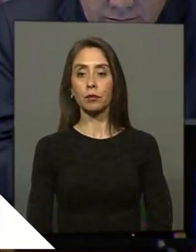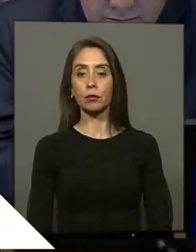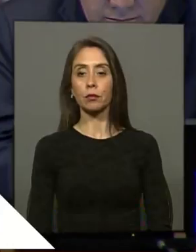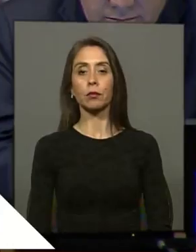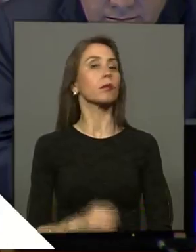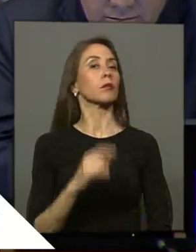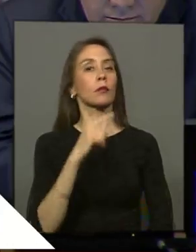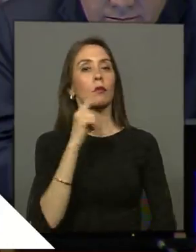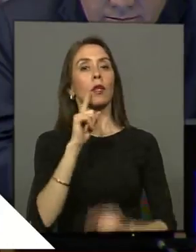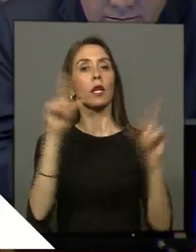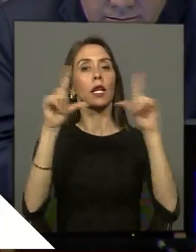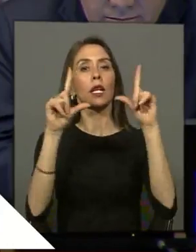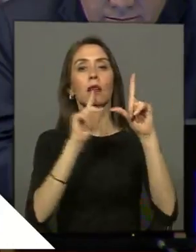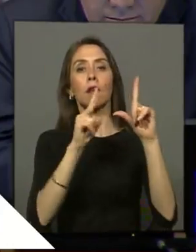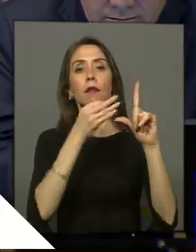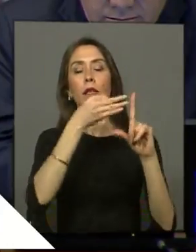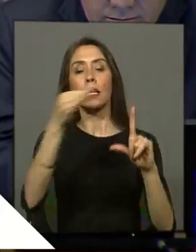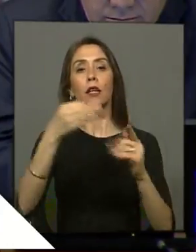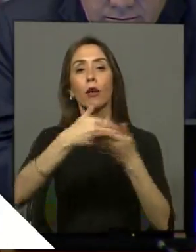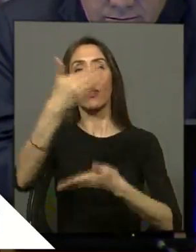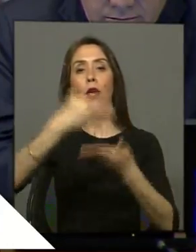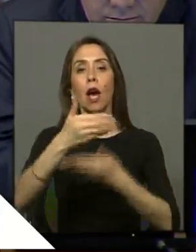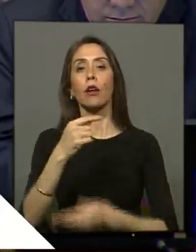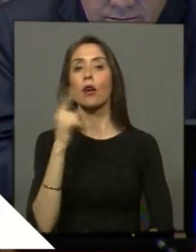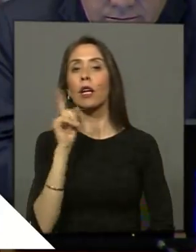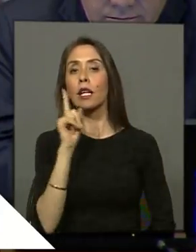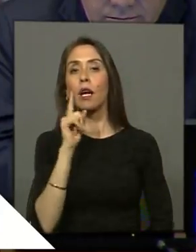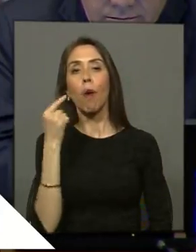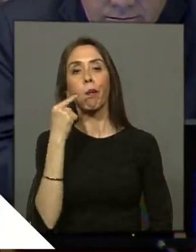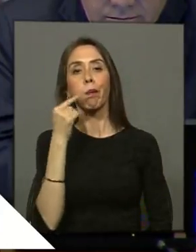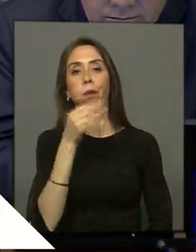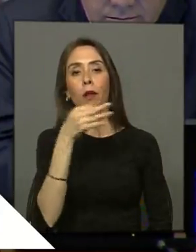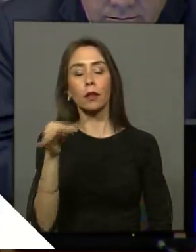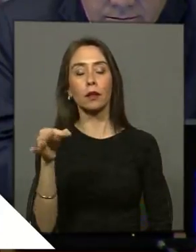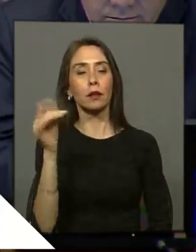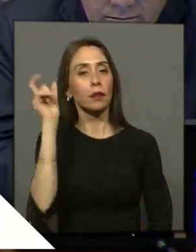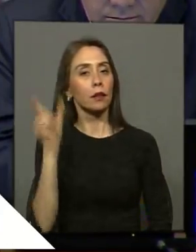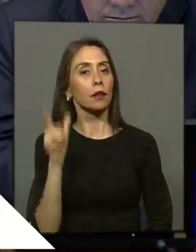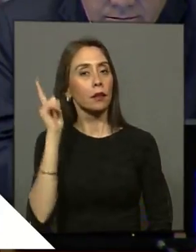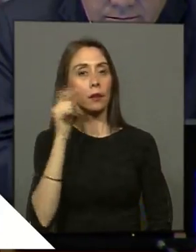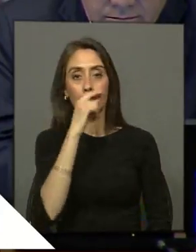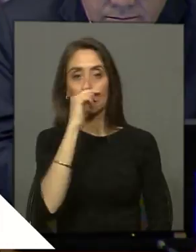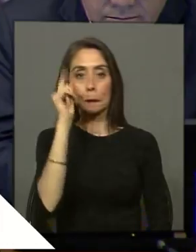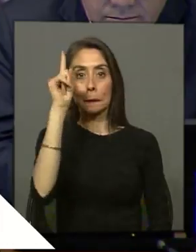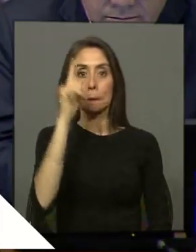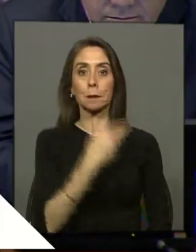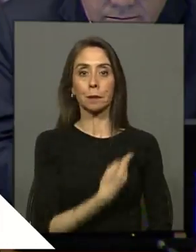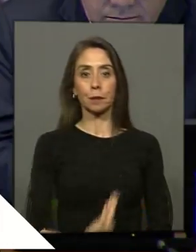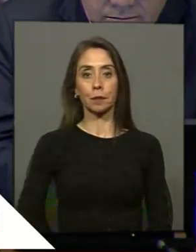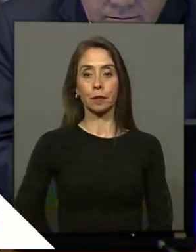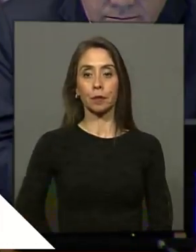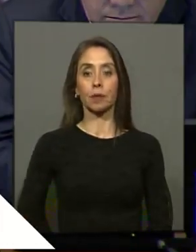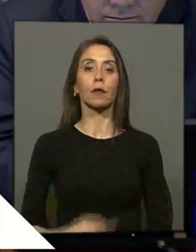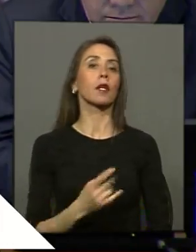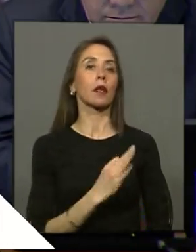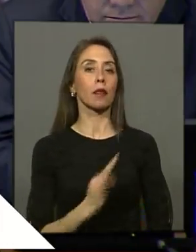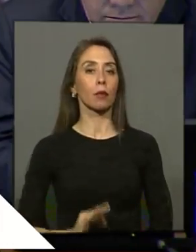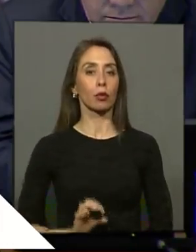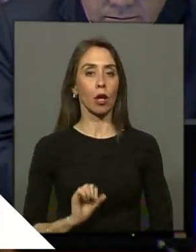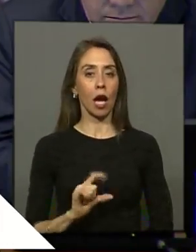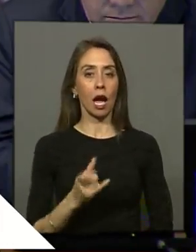a la prensa quienes quienes quien fue el alcahuete en votación presidente presidente diputado señor de